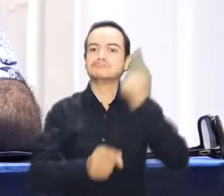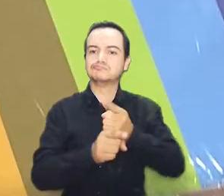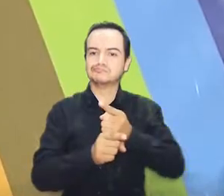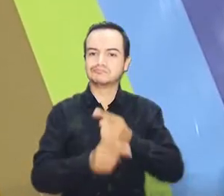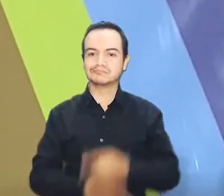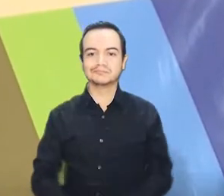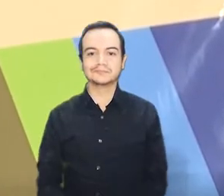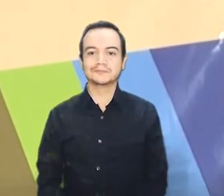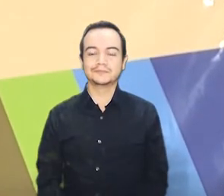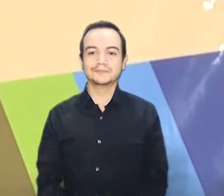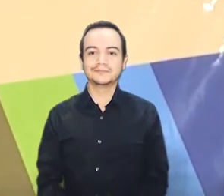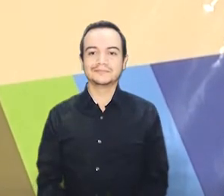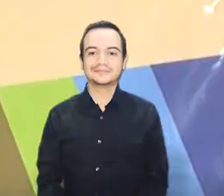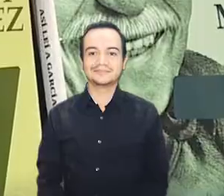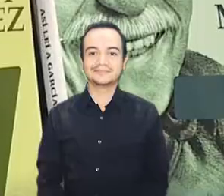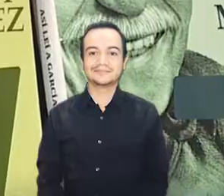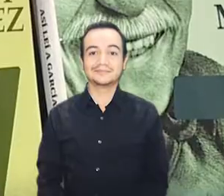realizar.